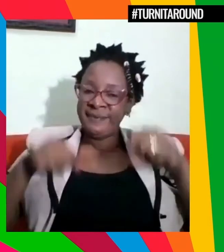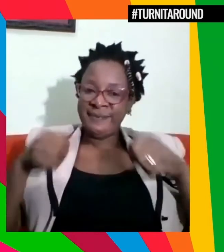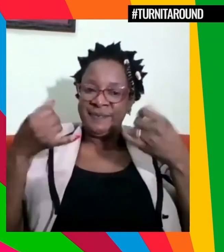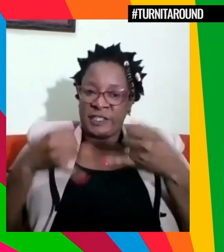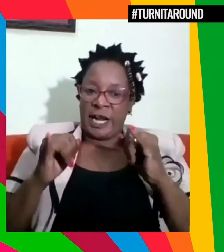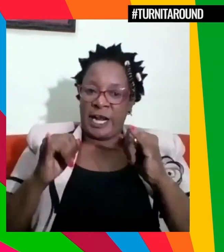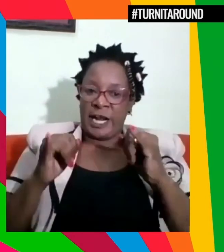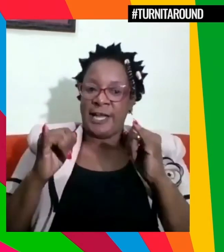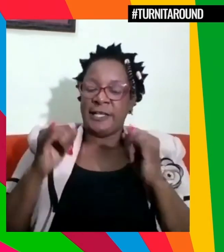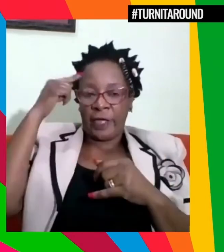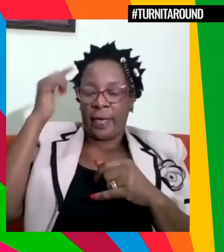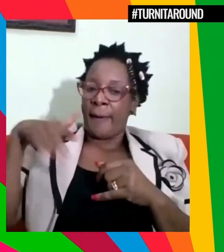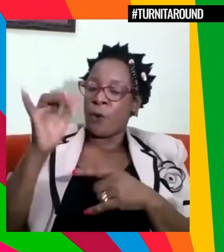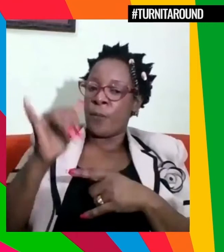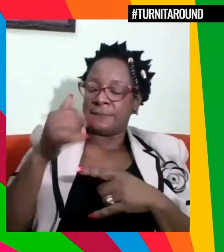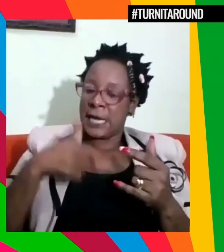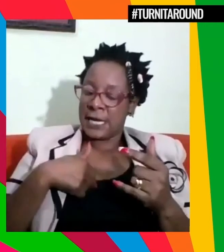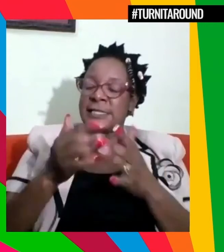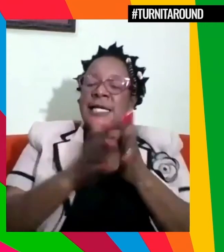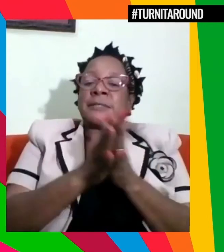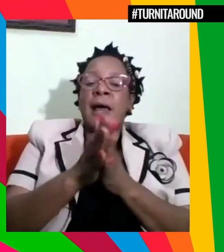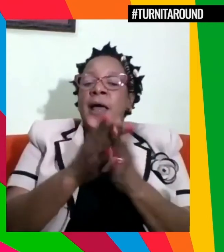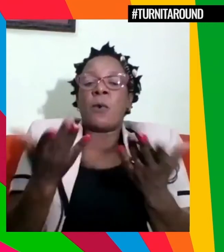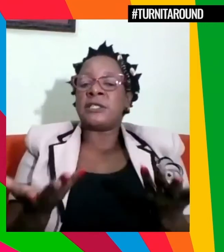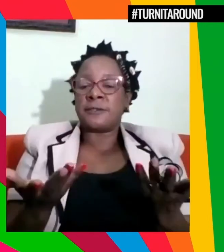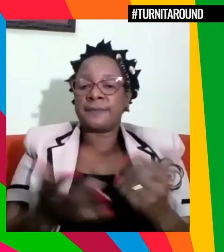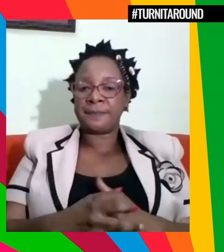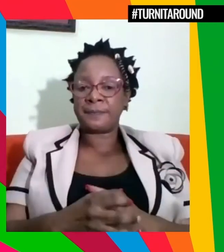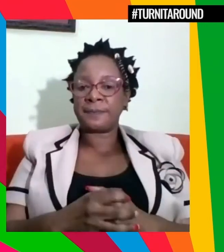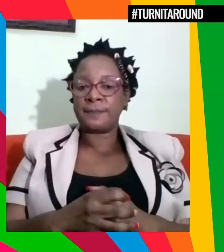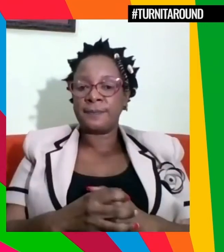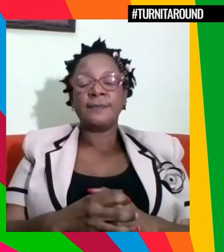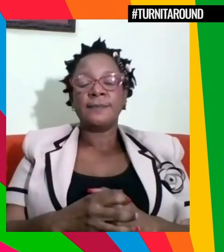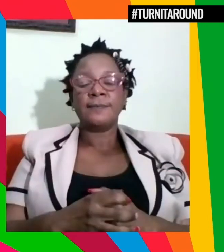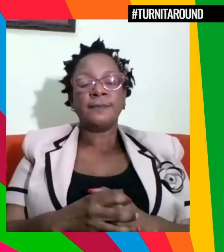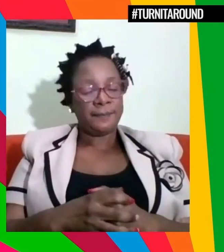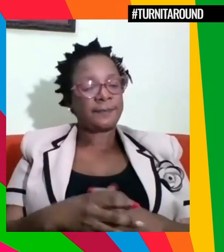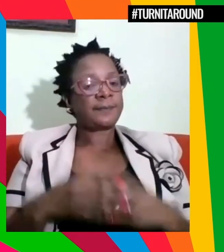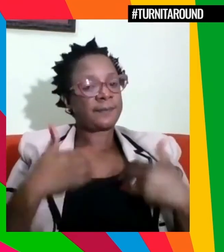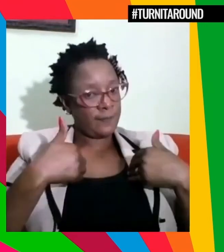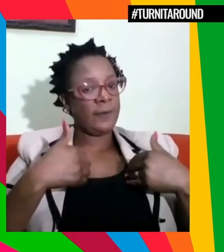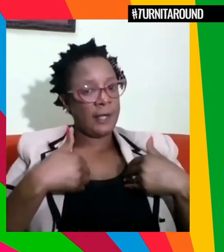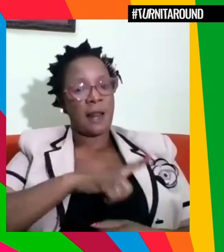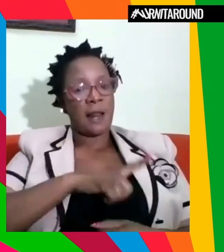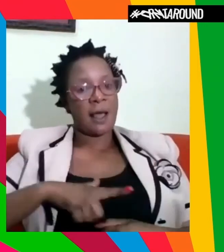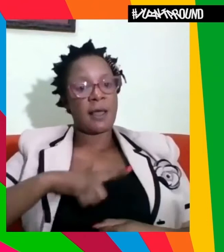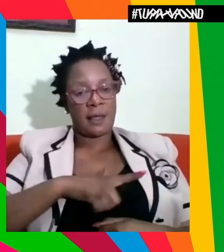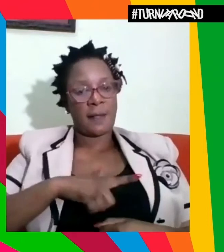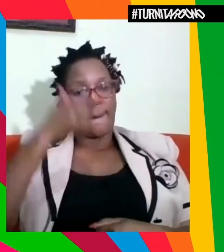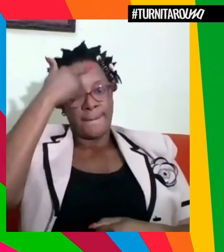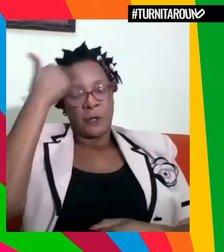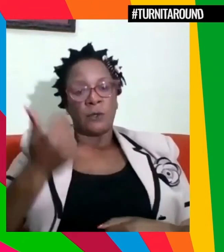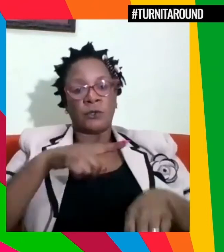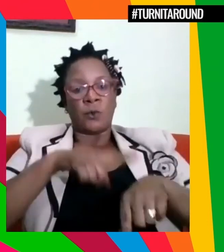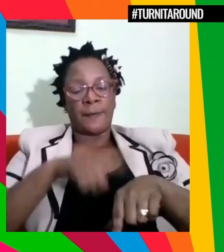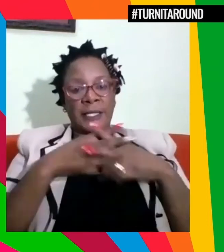¿Qué nos dices? ¿Qué te inspira a ti? Yo he tenido muchísima suerte cuando volví a la esgrima a